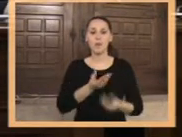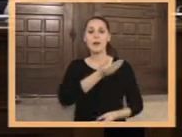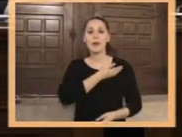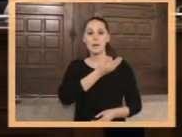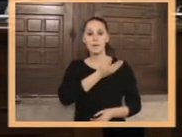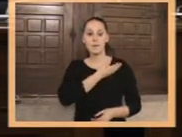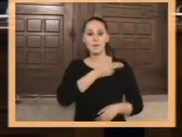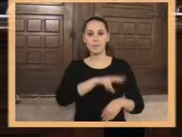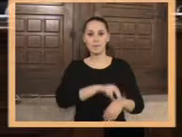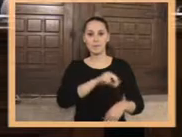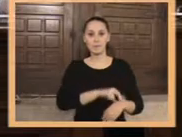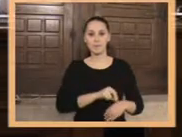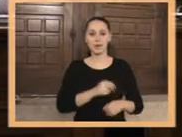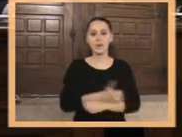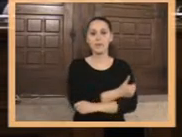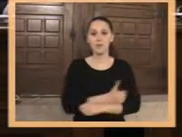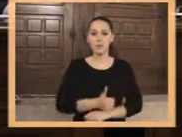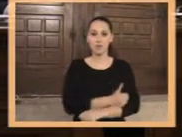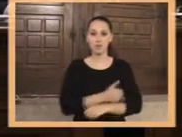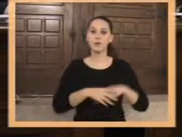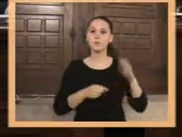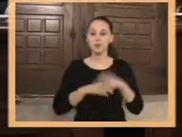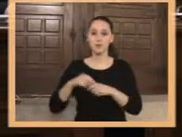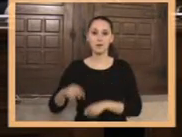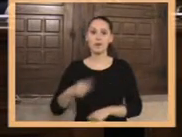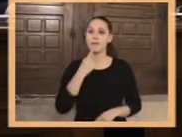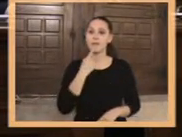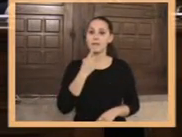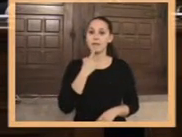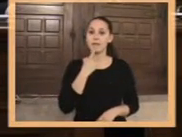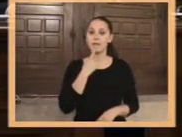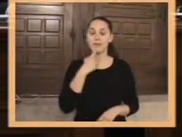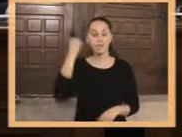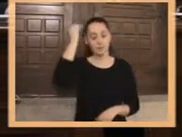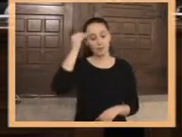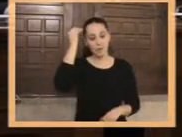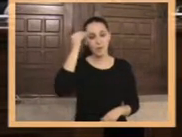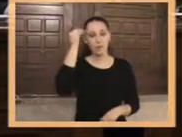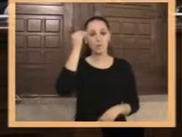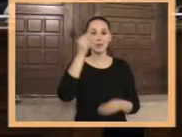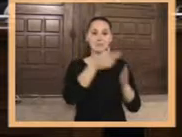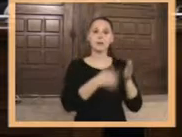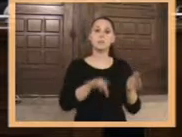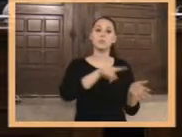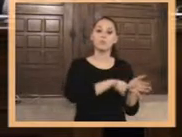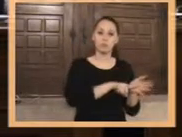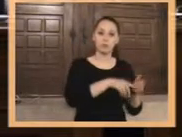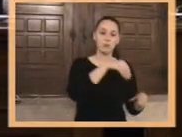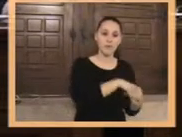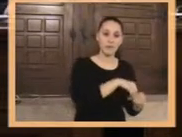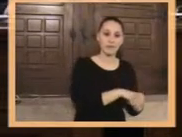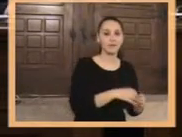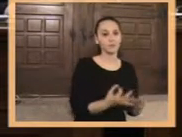que motivan su abstención en que considera que deberían incluirse en la solicitud la posibilidad de que el inmueble se destine para otros usos